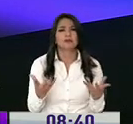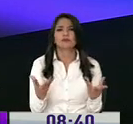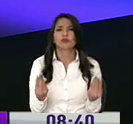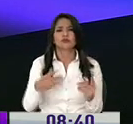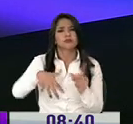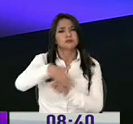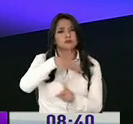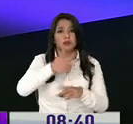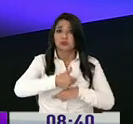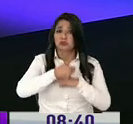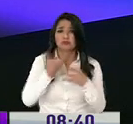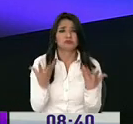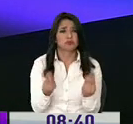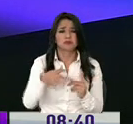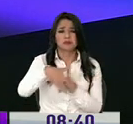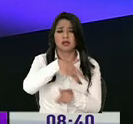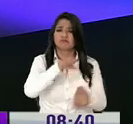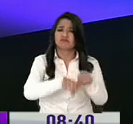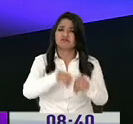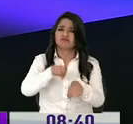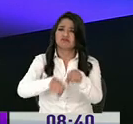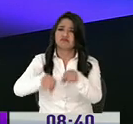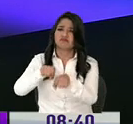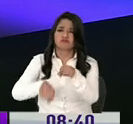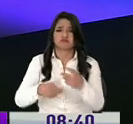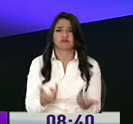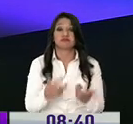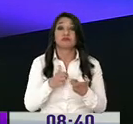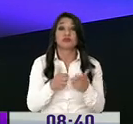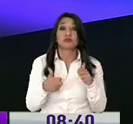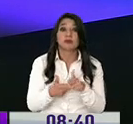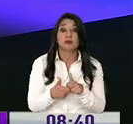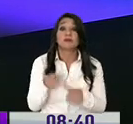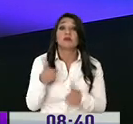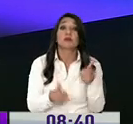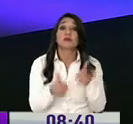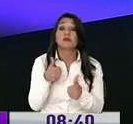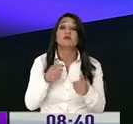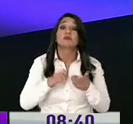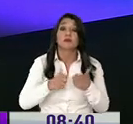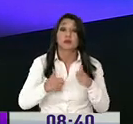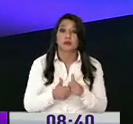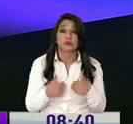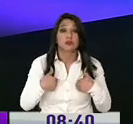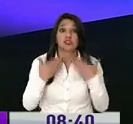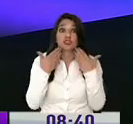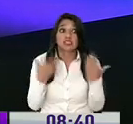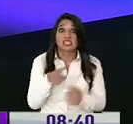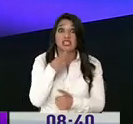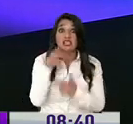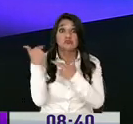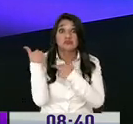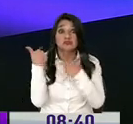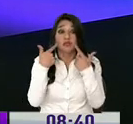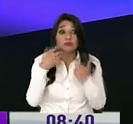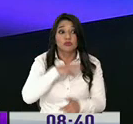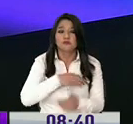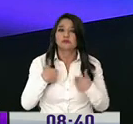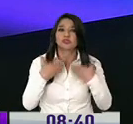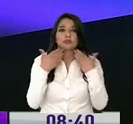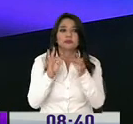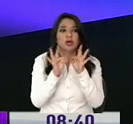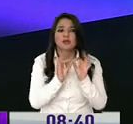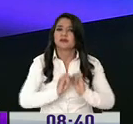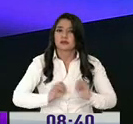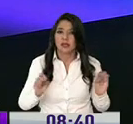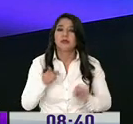de autoridades, varios. O sea, los parques tienen problemas. ¿Cuál es el problema que tienen los parques? Yo no sé. ¿Qué le pasa al municipio con los parques? Yo no sé. Pero